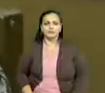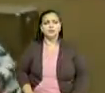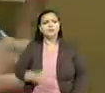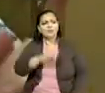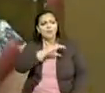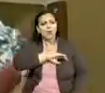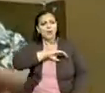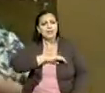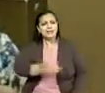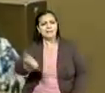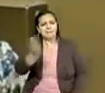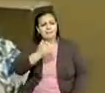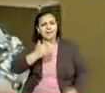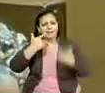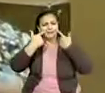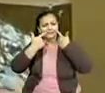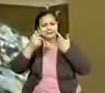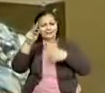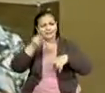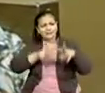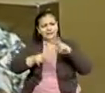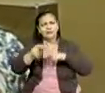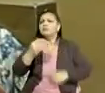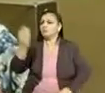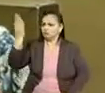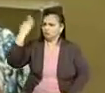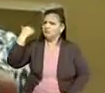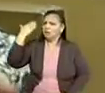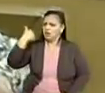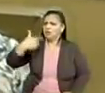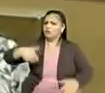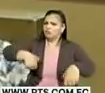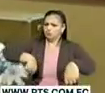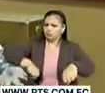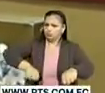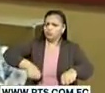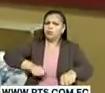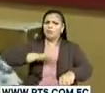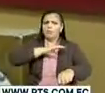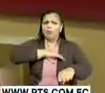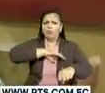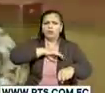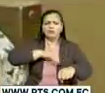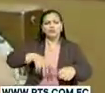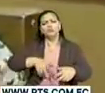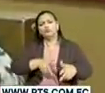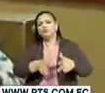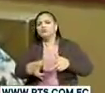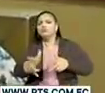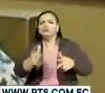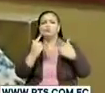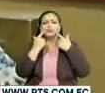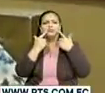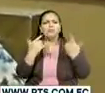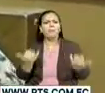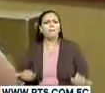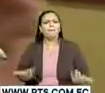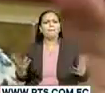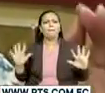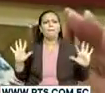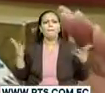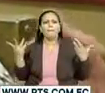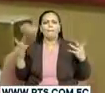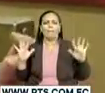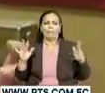no hay. Ya no, antes teníamos los patrulleros, teníamos los motorizados, pero ahora no hay nada. Estamos todo el sector de las joyerías